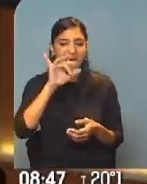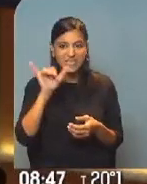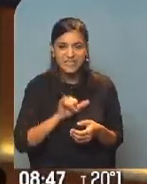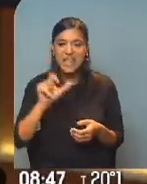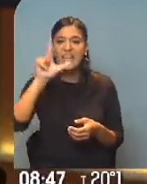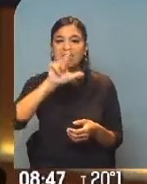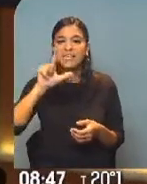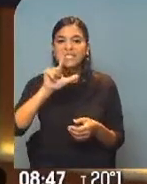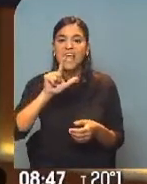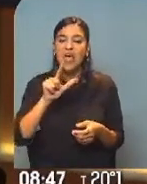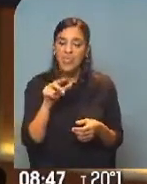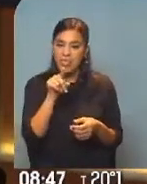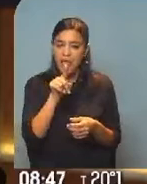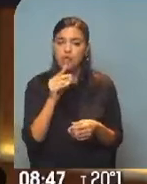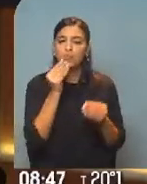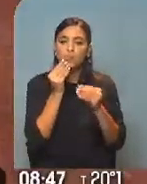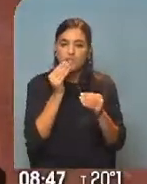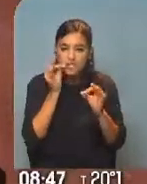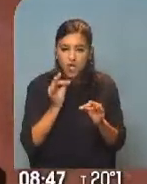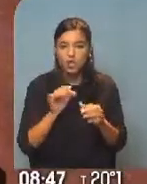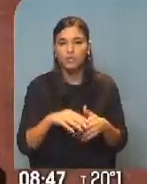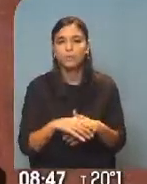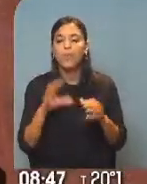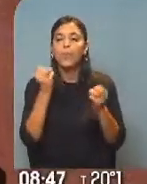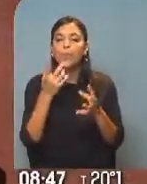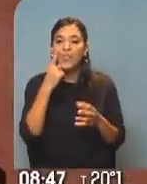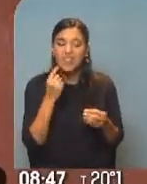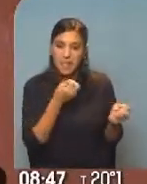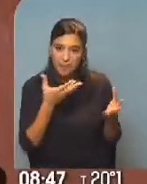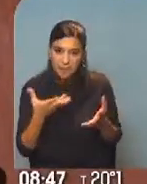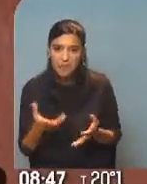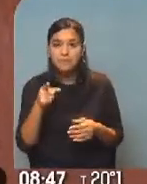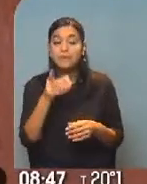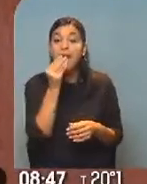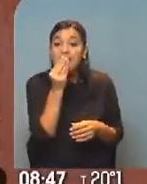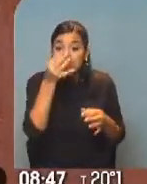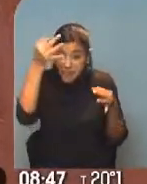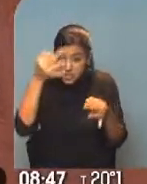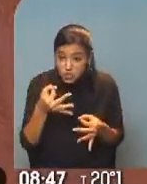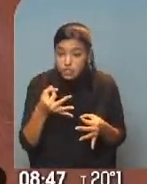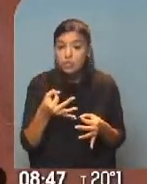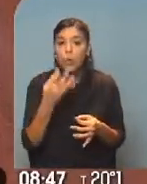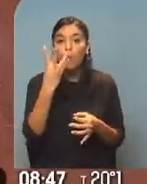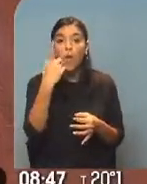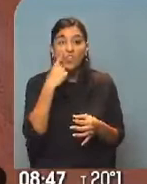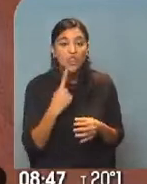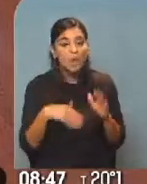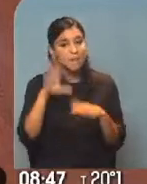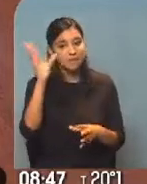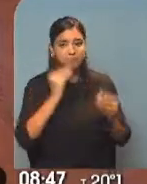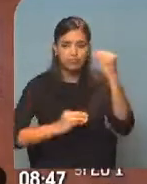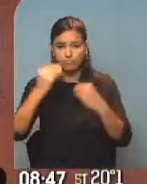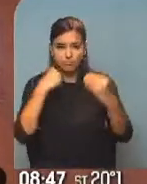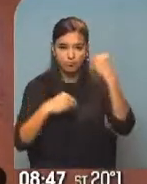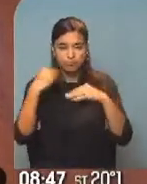licenciada gracias por venir contrario buen día bueno claro vamos a ocupar por supuesto de la alimentación como decíamos los 4 días de más seguramente se come en el